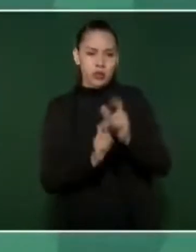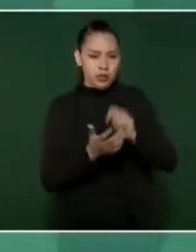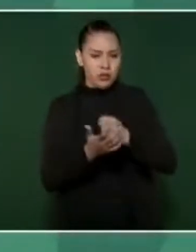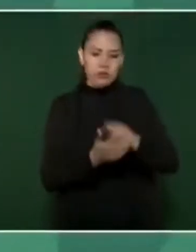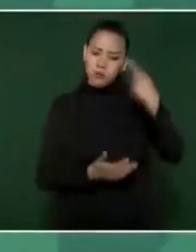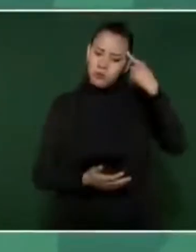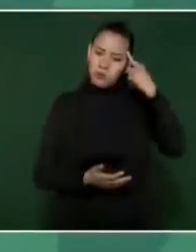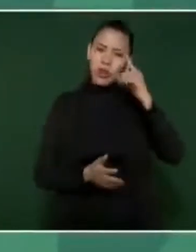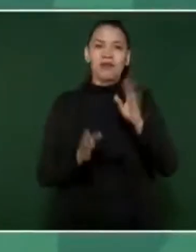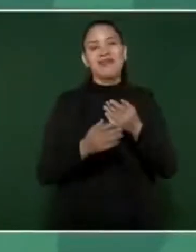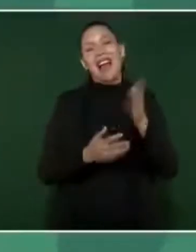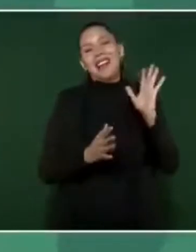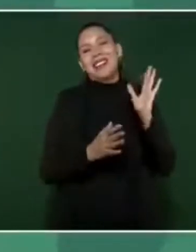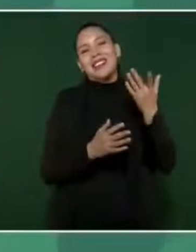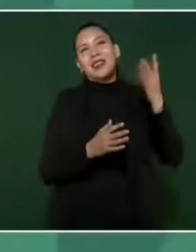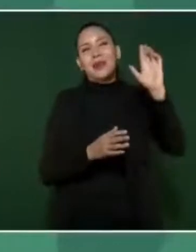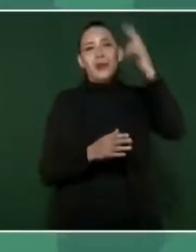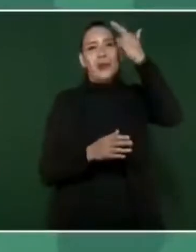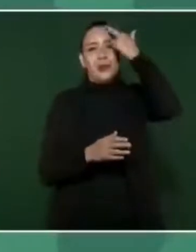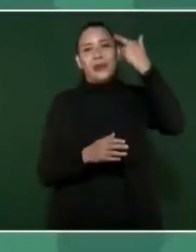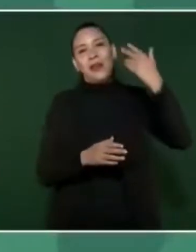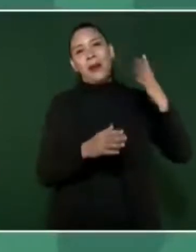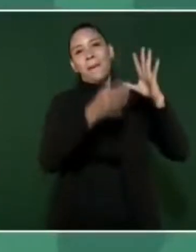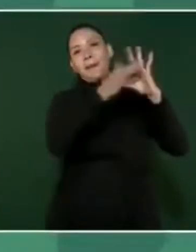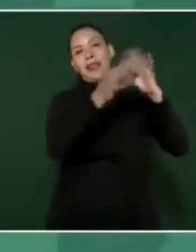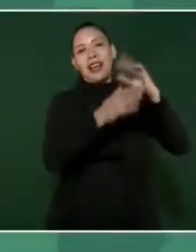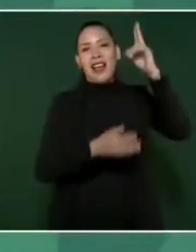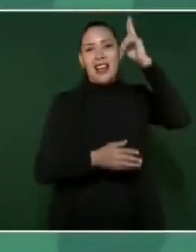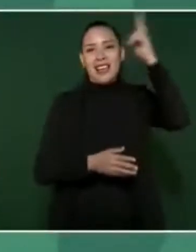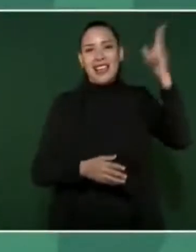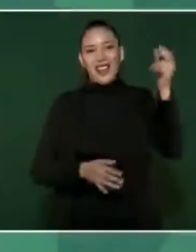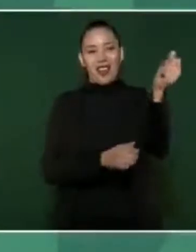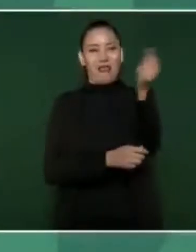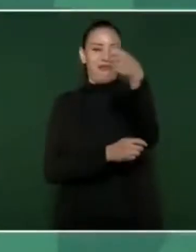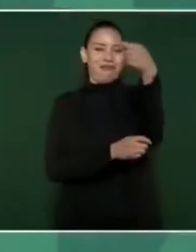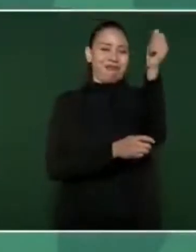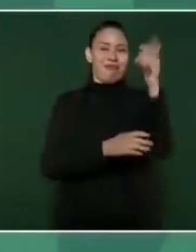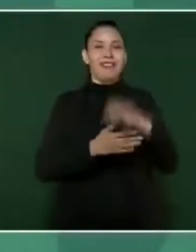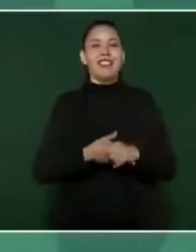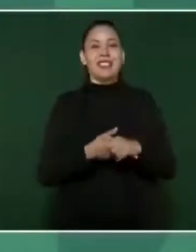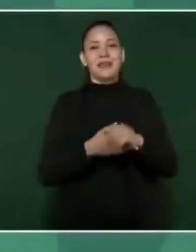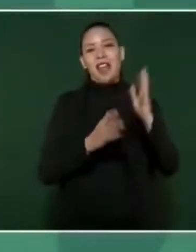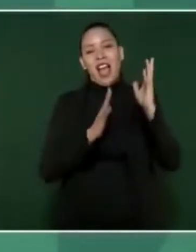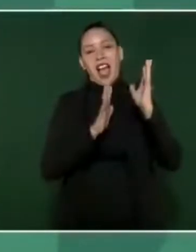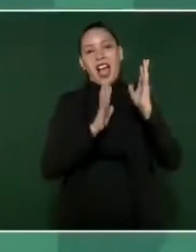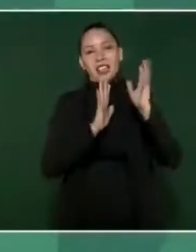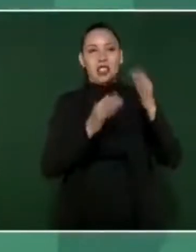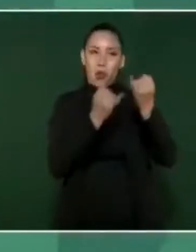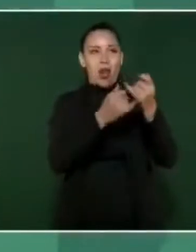decía Hidalgo, y lo retomó Juárez,